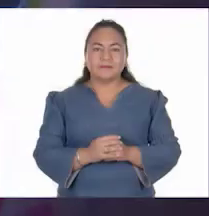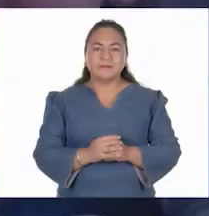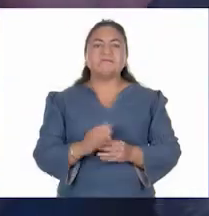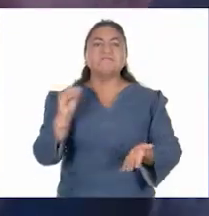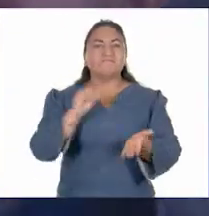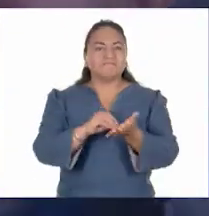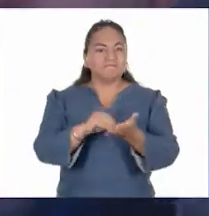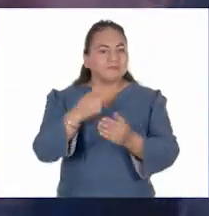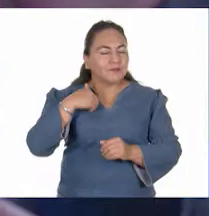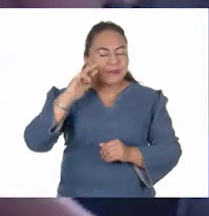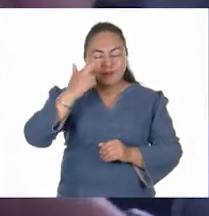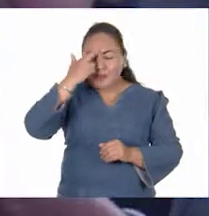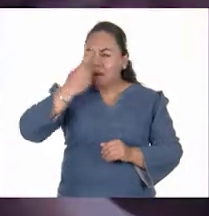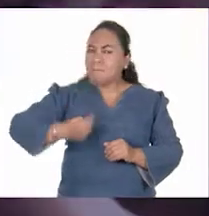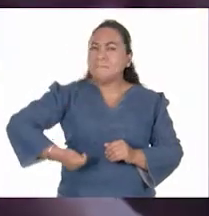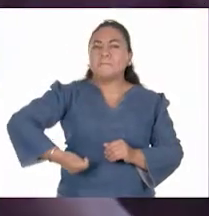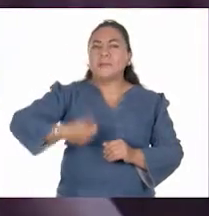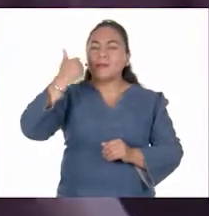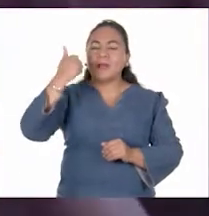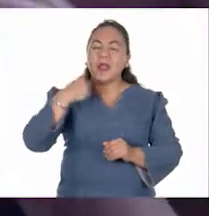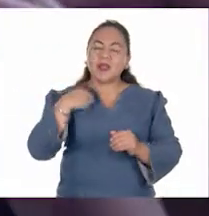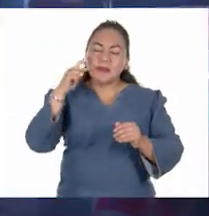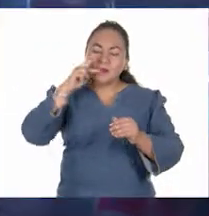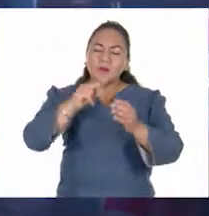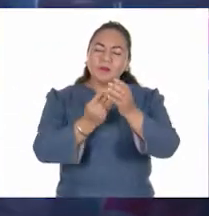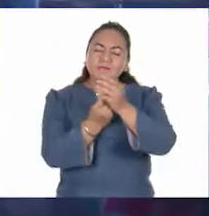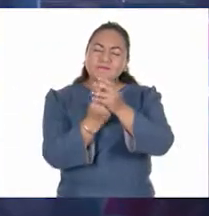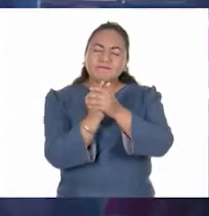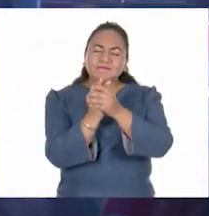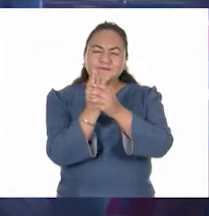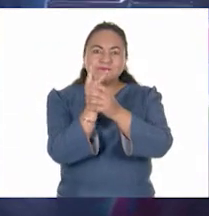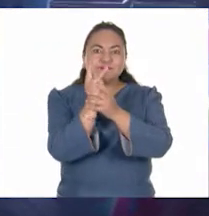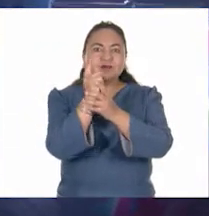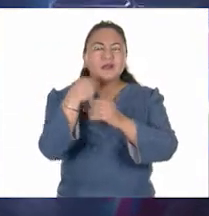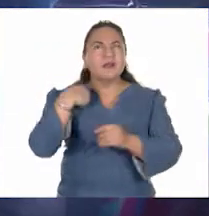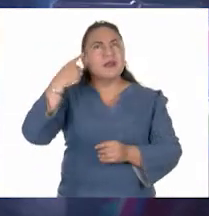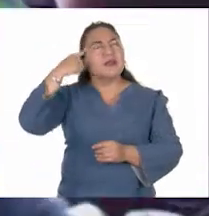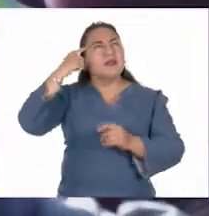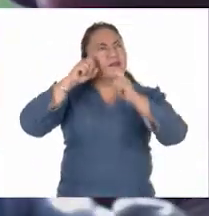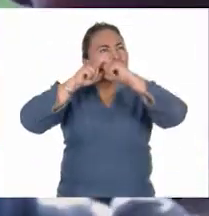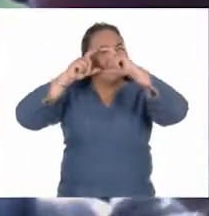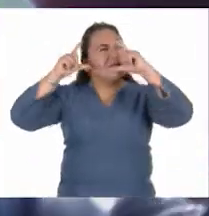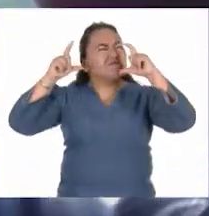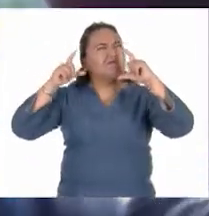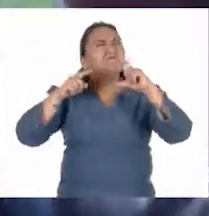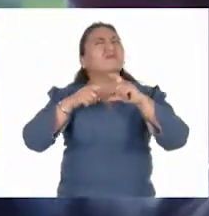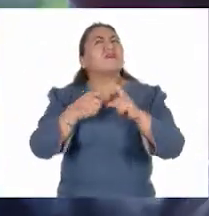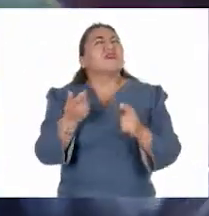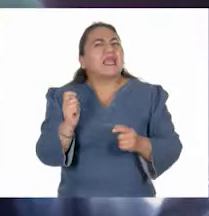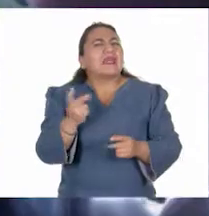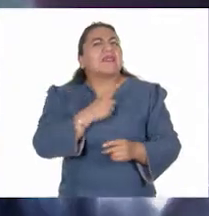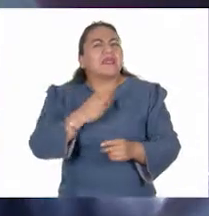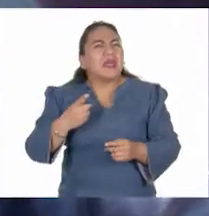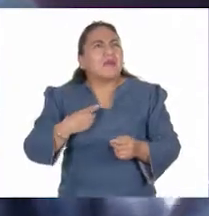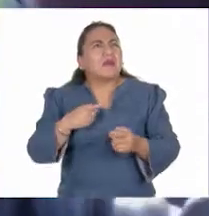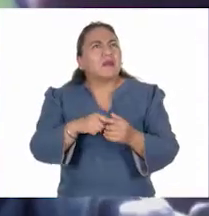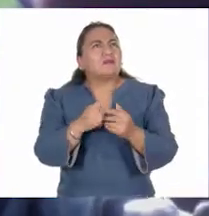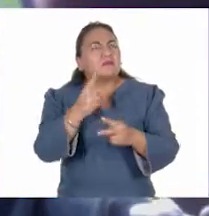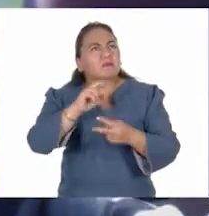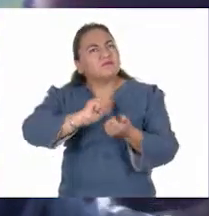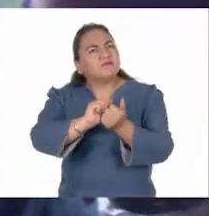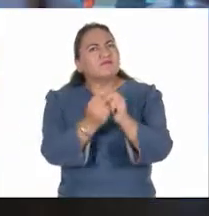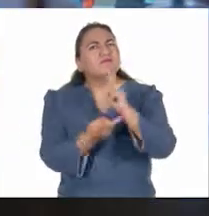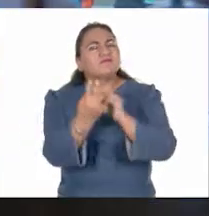Todavía me acuerdo la primera vez que vi germinar una plantita y en mi cabeza solo podía pensar qué tenía que pasar en él para que